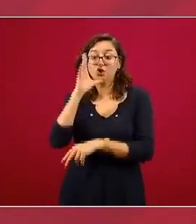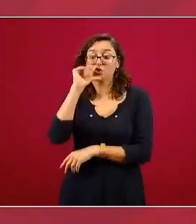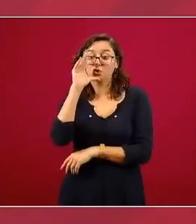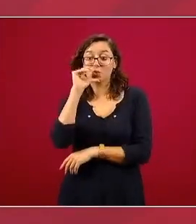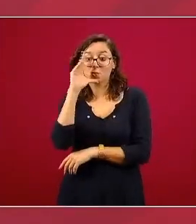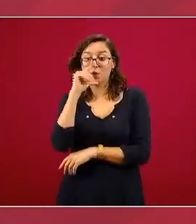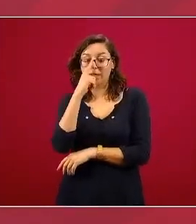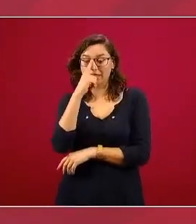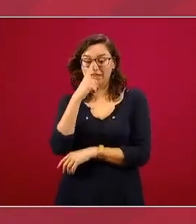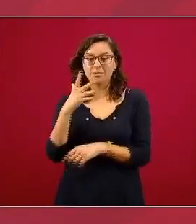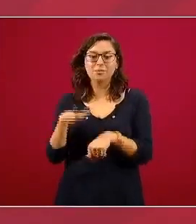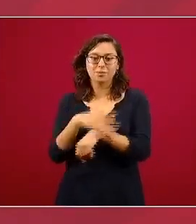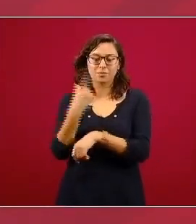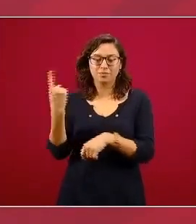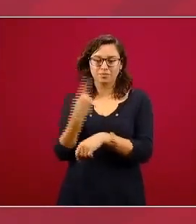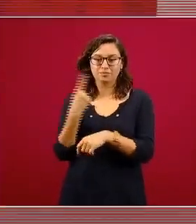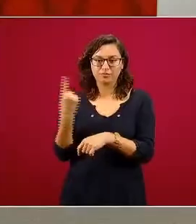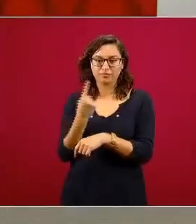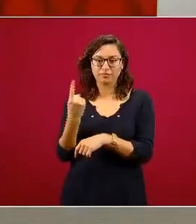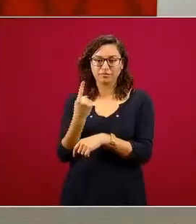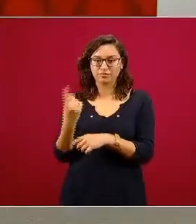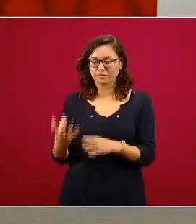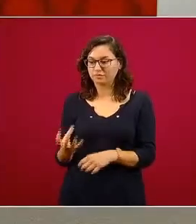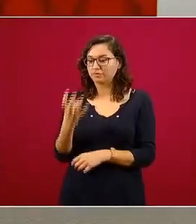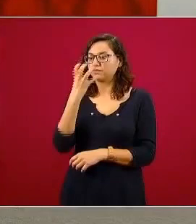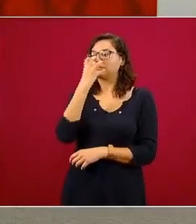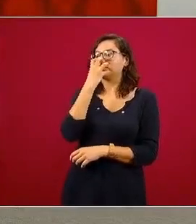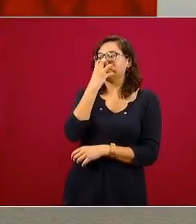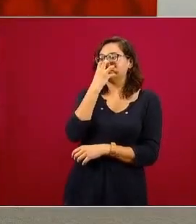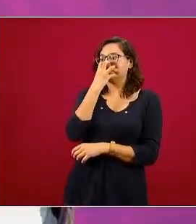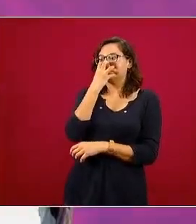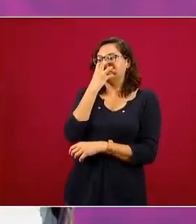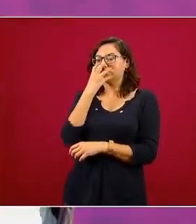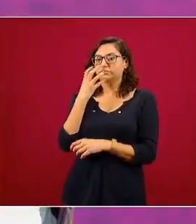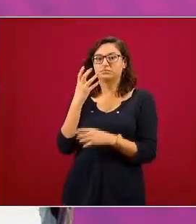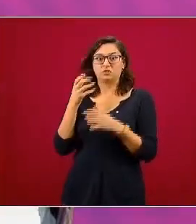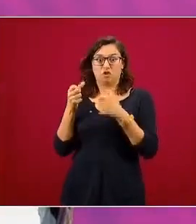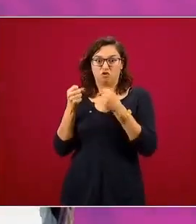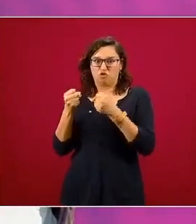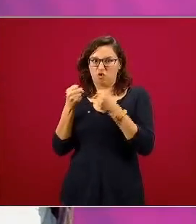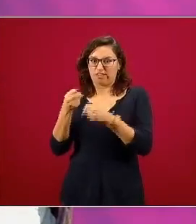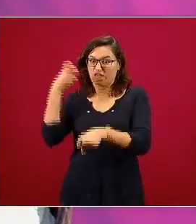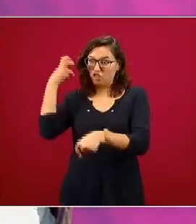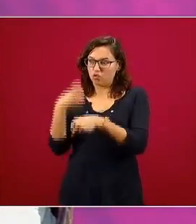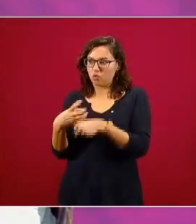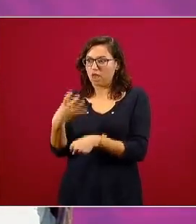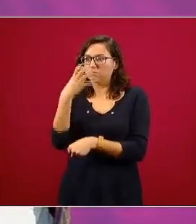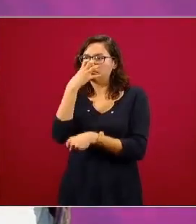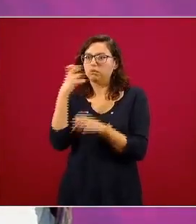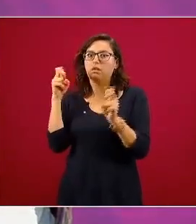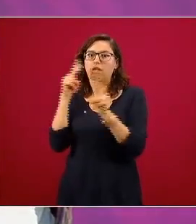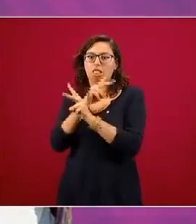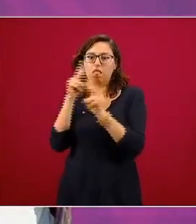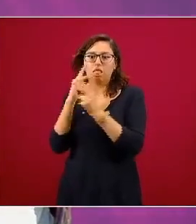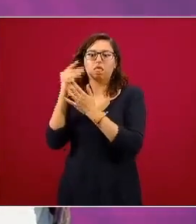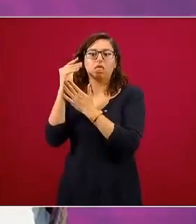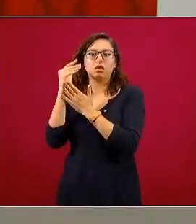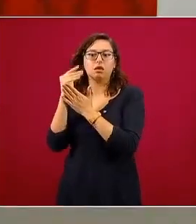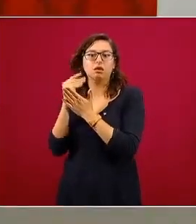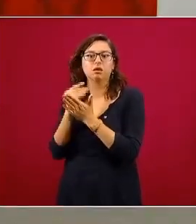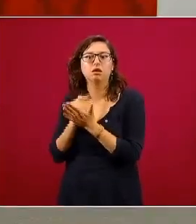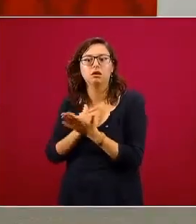el intercambio que hay de oxígeno y de aire entre la mascarilla y las vías respiratorias disminuye. Por eso se usa